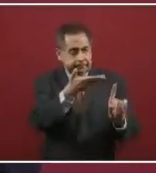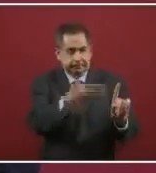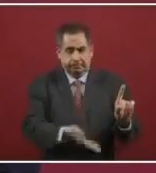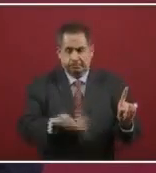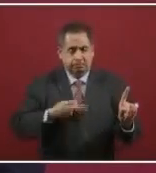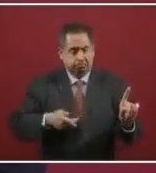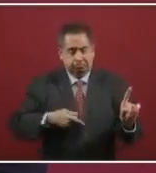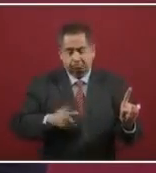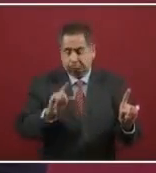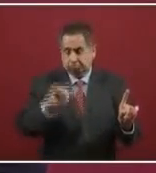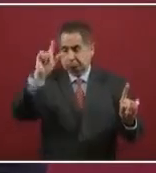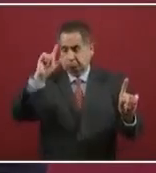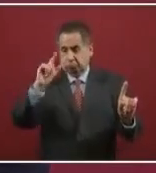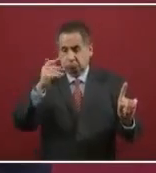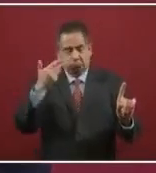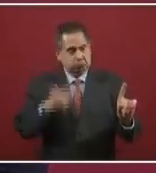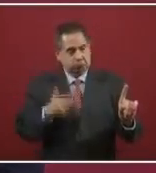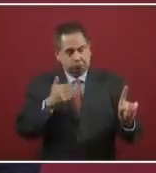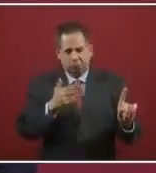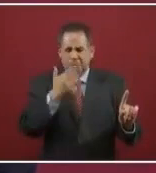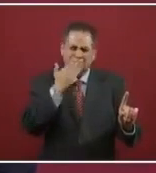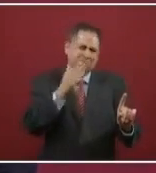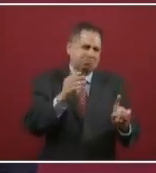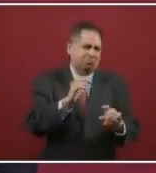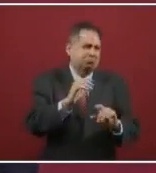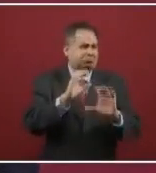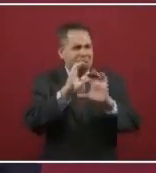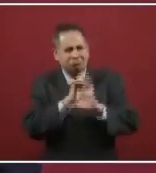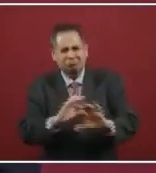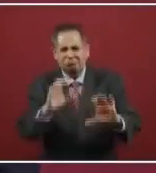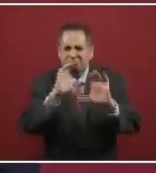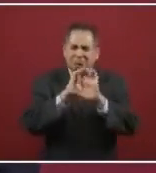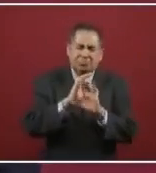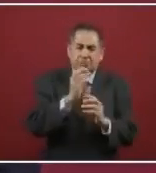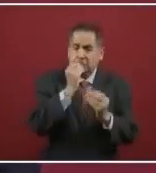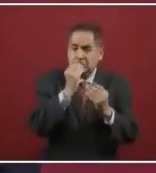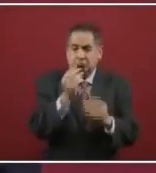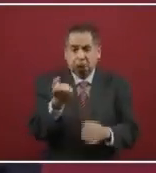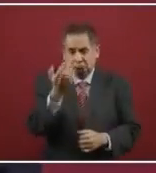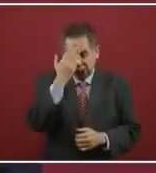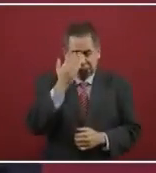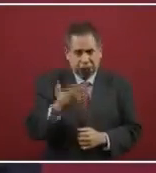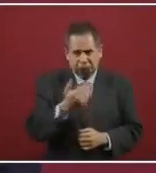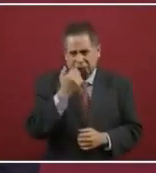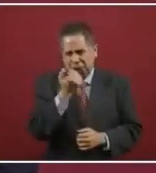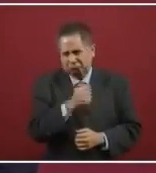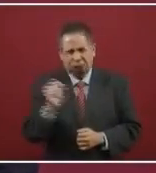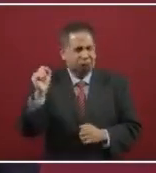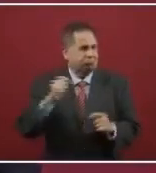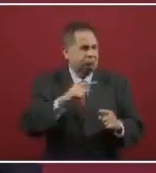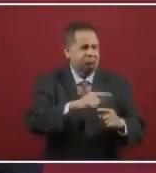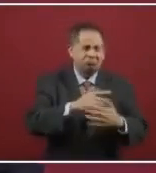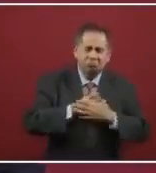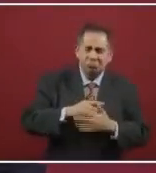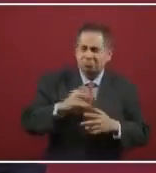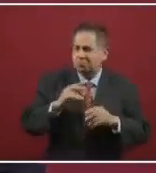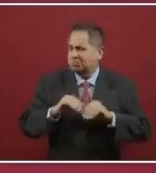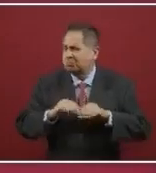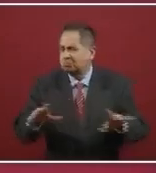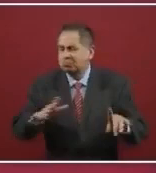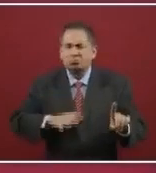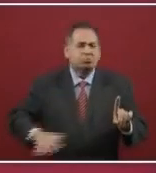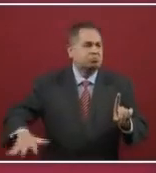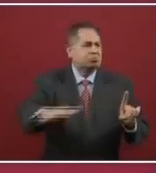personaje, un gran artista con dimensión social,